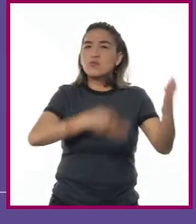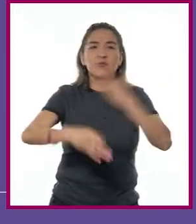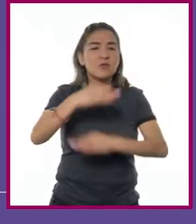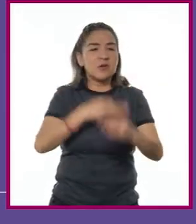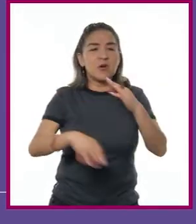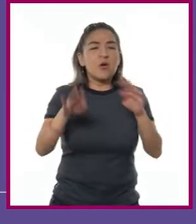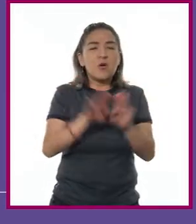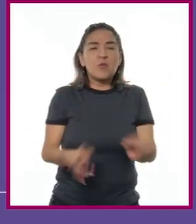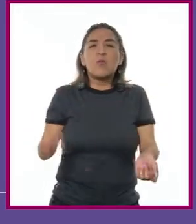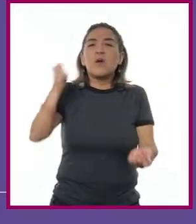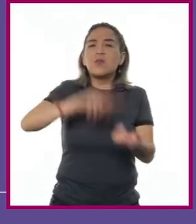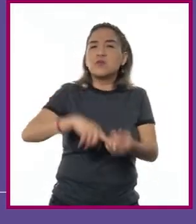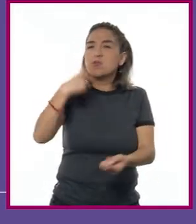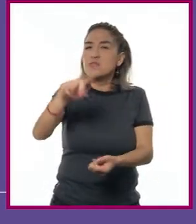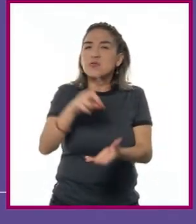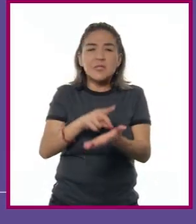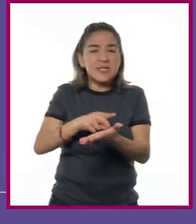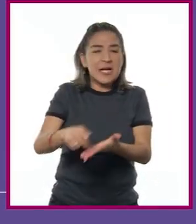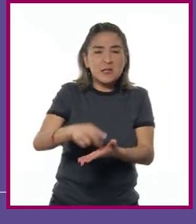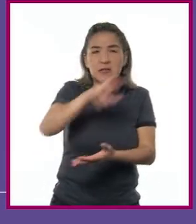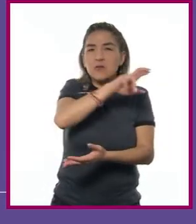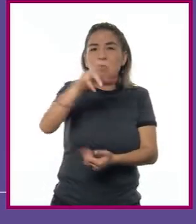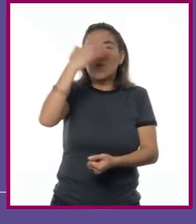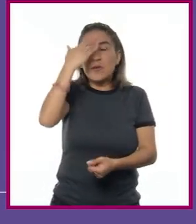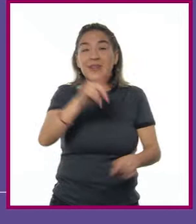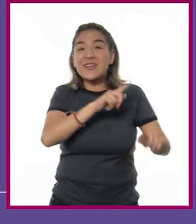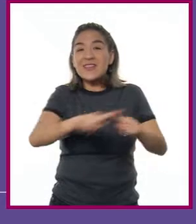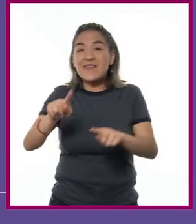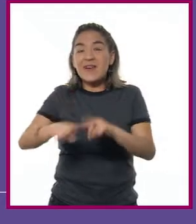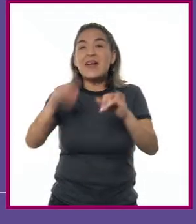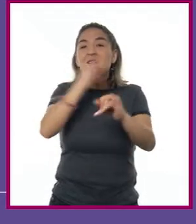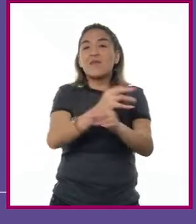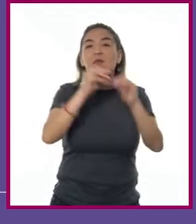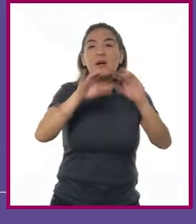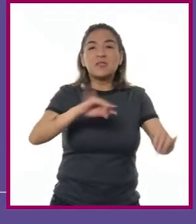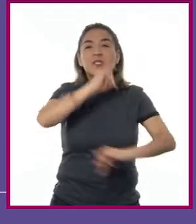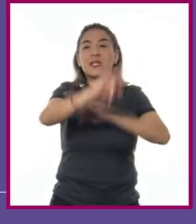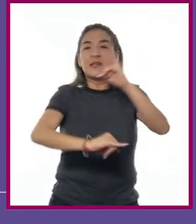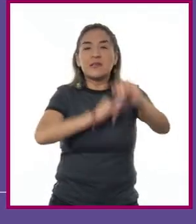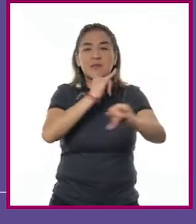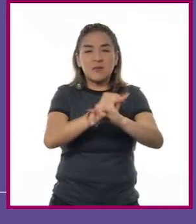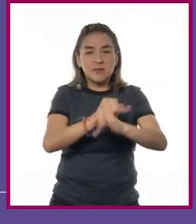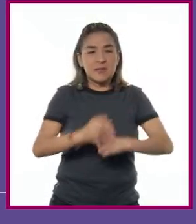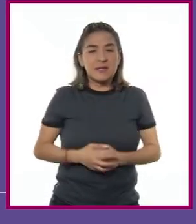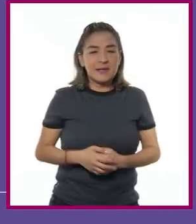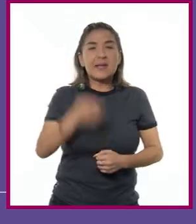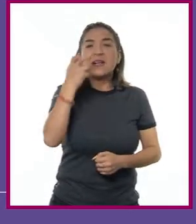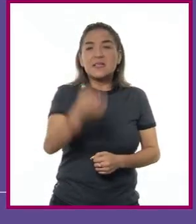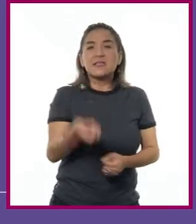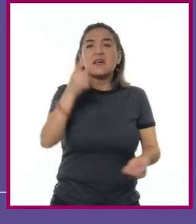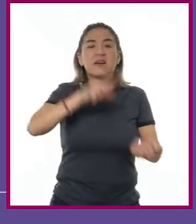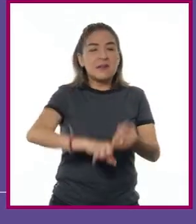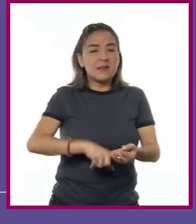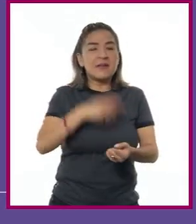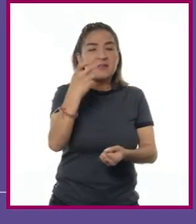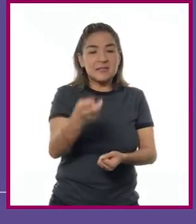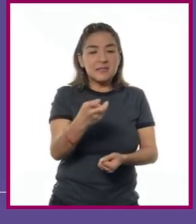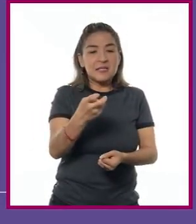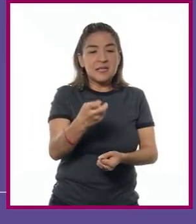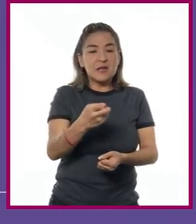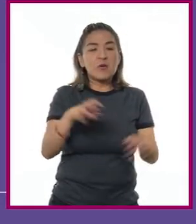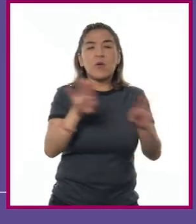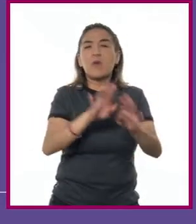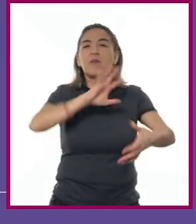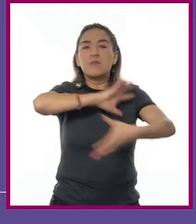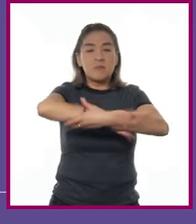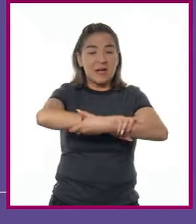la información se reconoce en diferentes instrumentos internacionales. Está en el Pacto Internacional